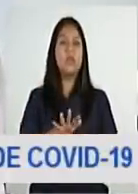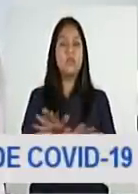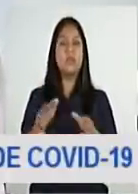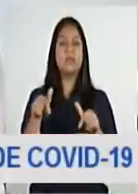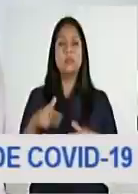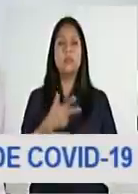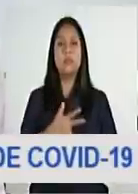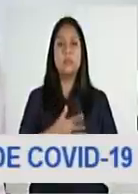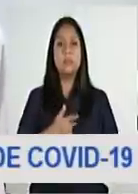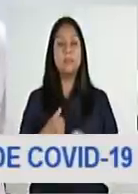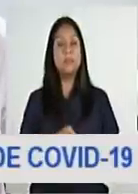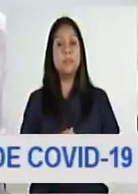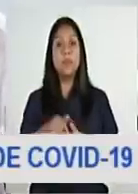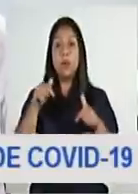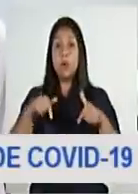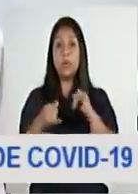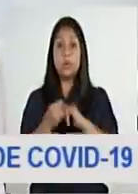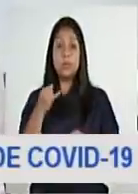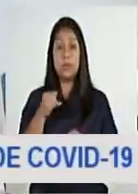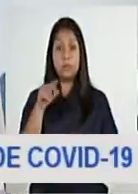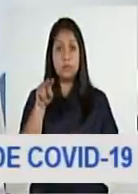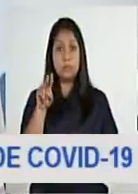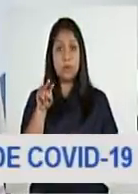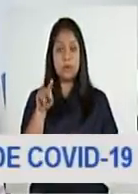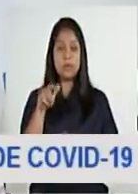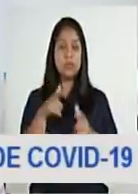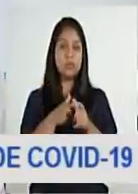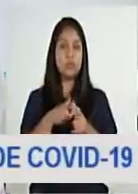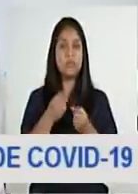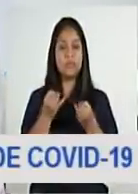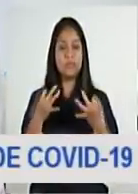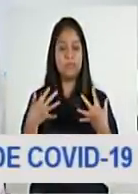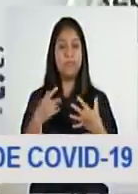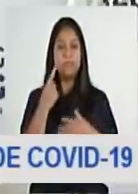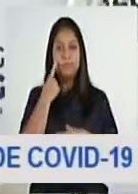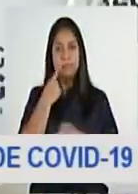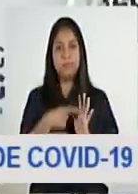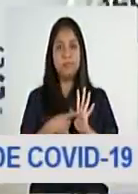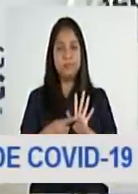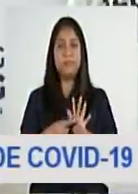país. Cerramos este martes con los siguientes datos.